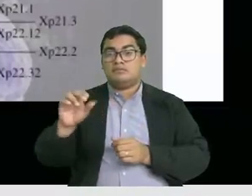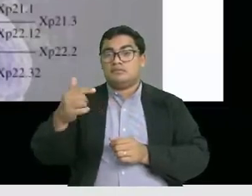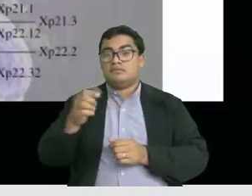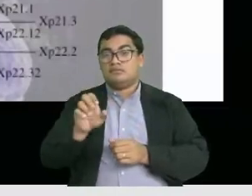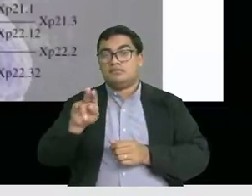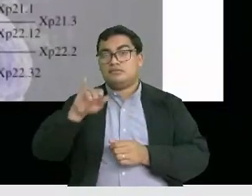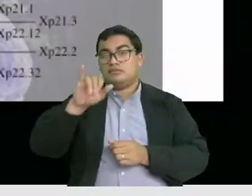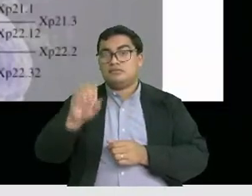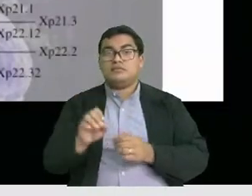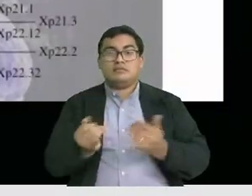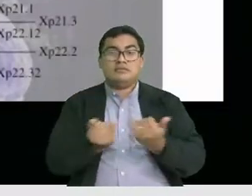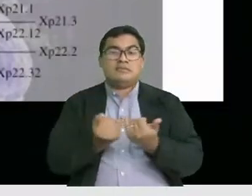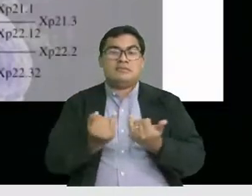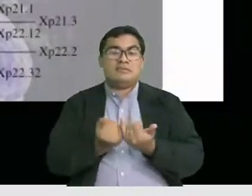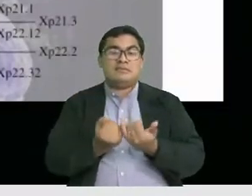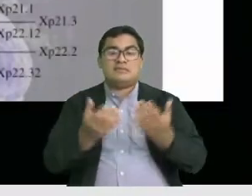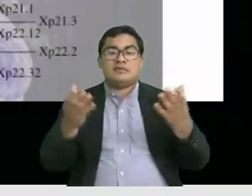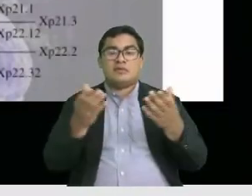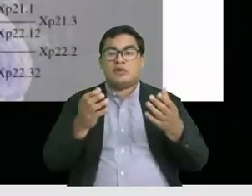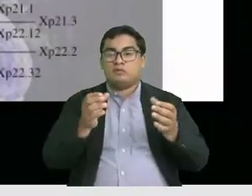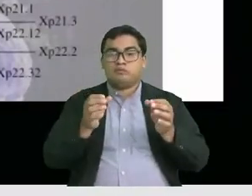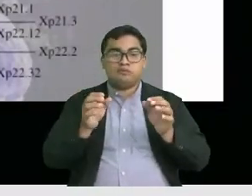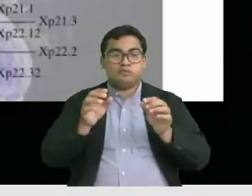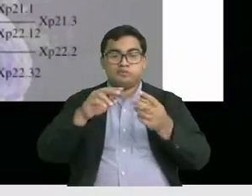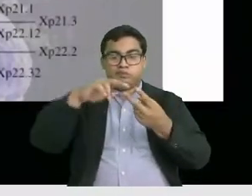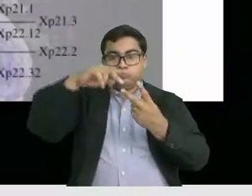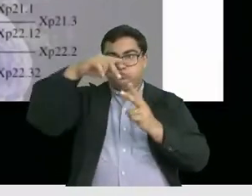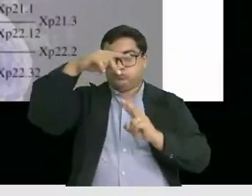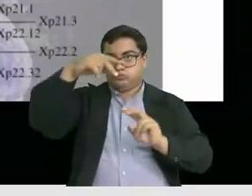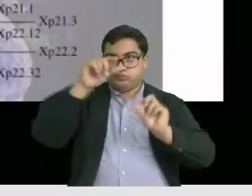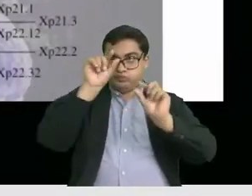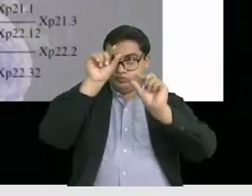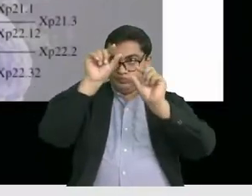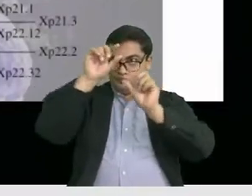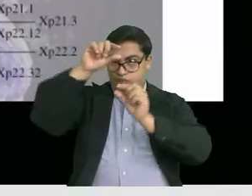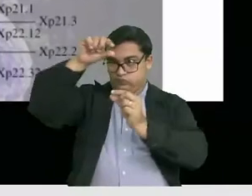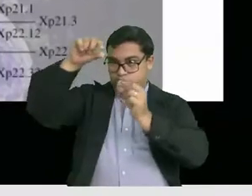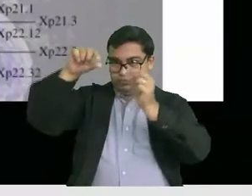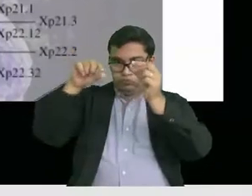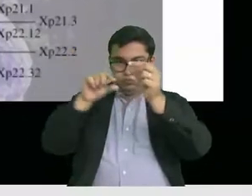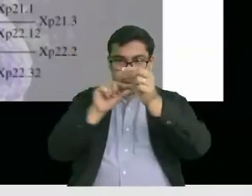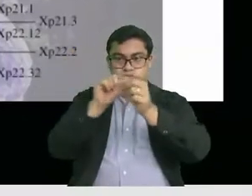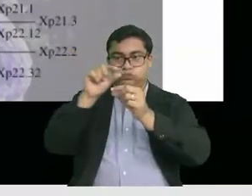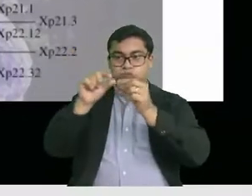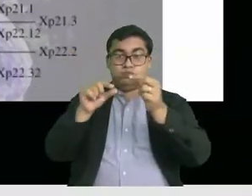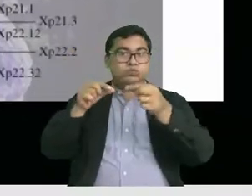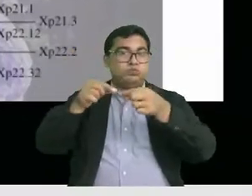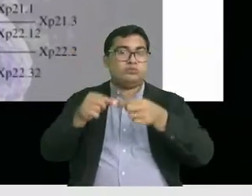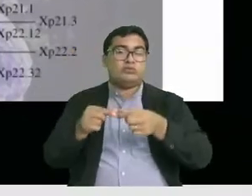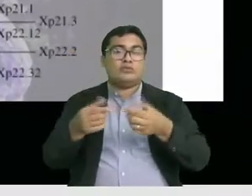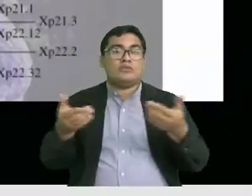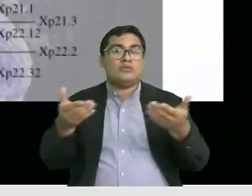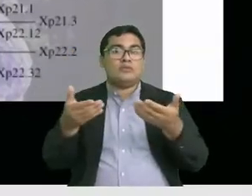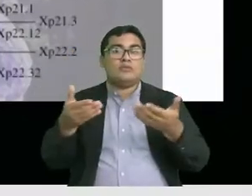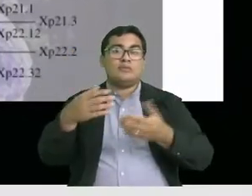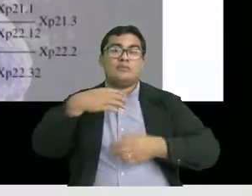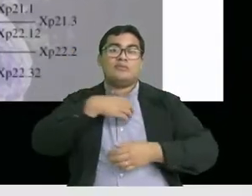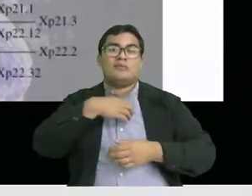mutación en un gen que es que lo que se encarga es de producir ese